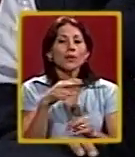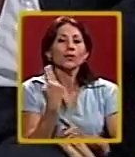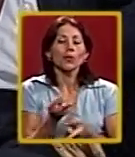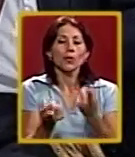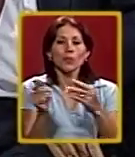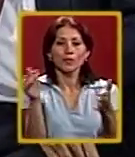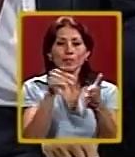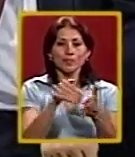regresamos.